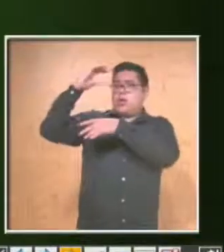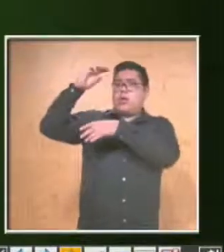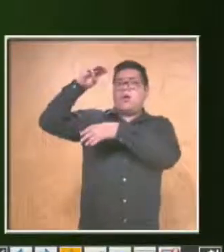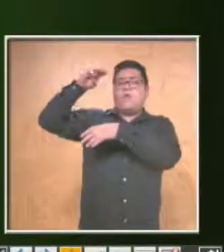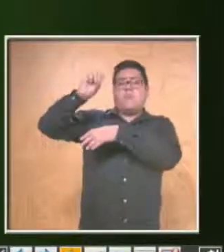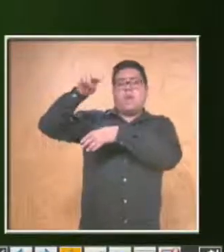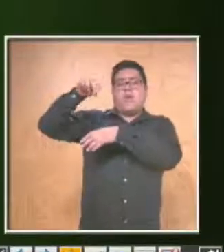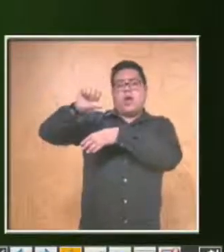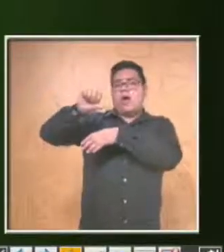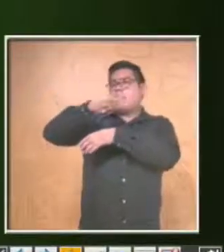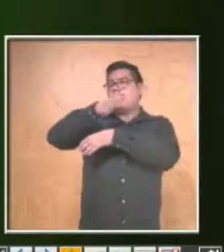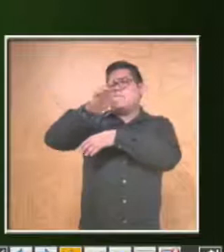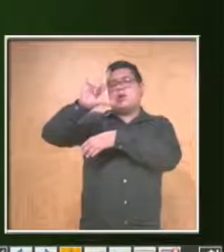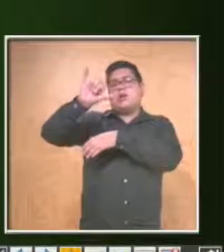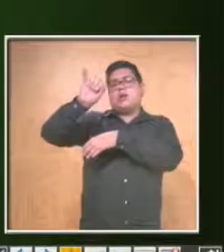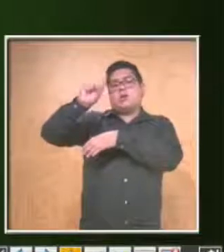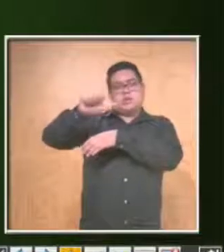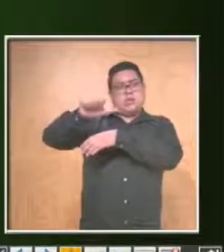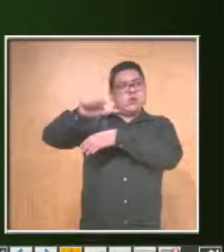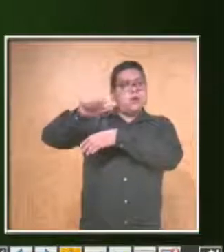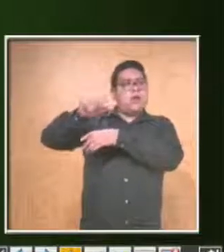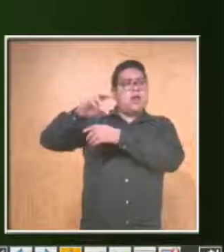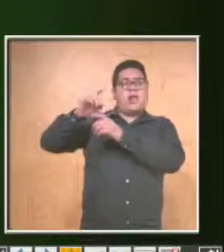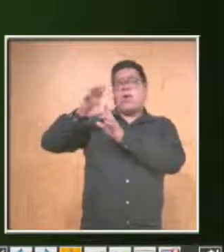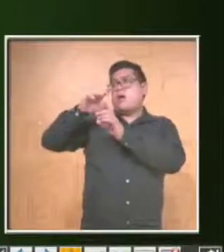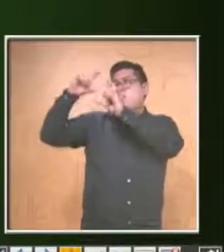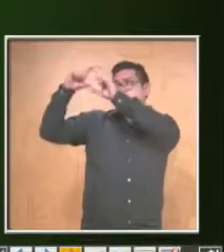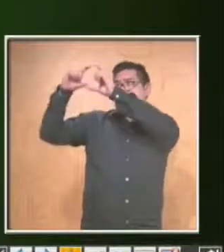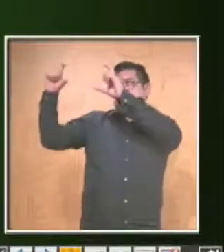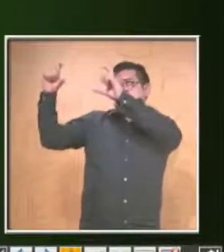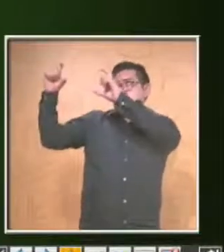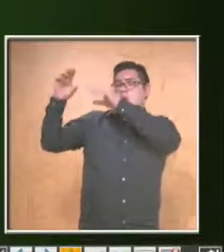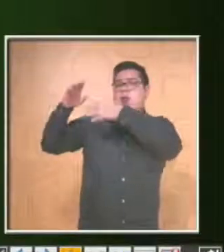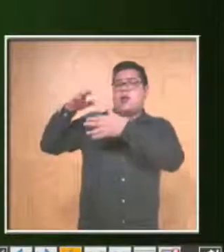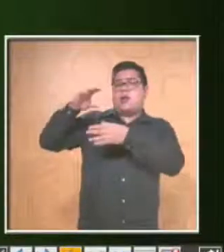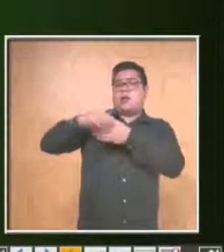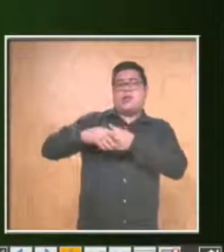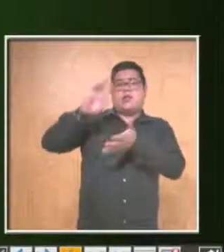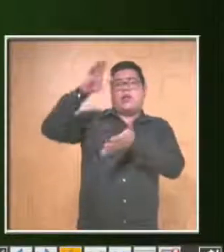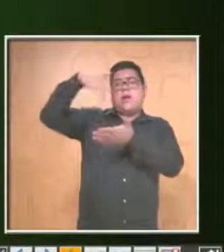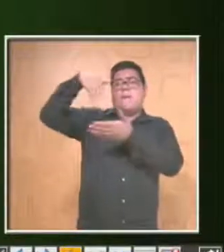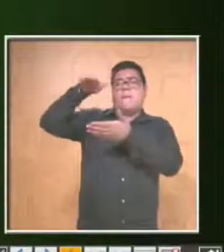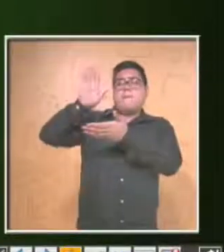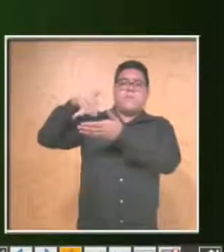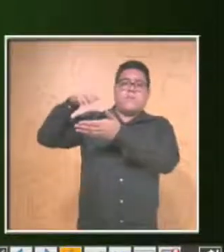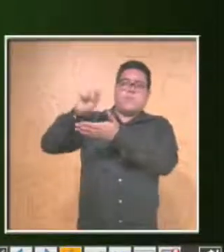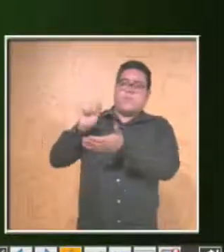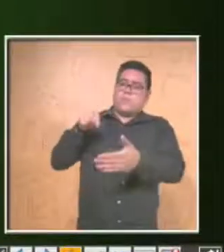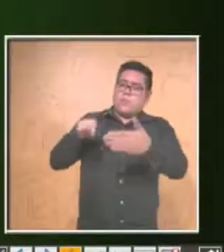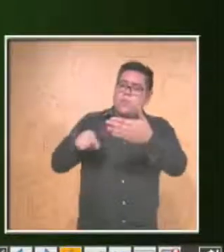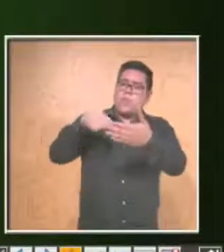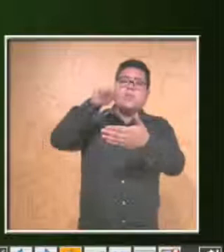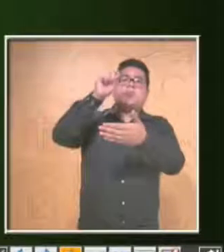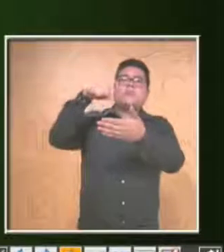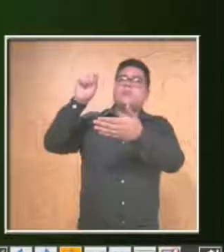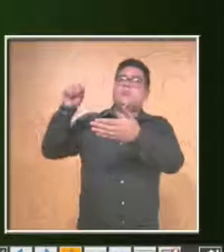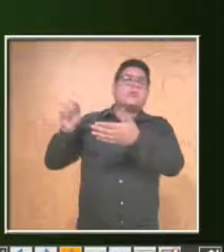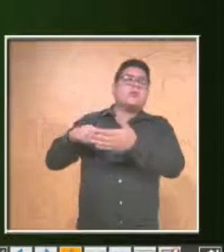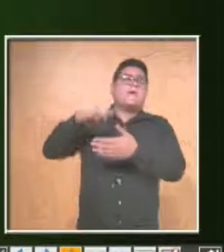Lisa. Aparece a la derecha una pintura de Miguel Ángel en la Capilla Sixtina. Aparece el Pensador de